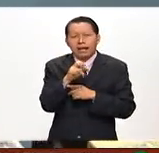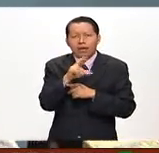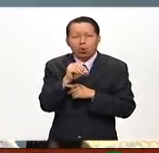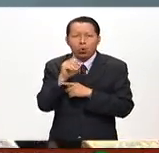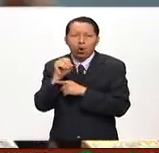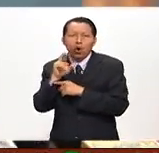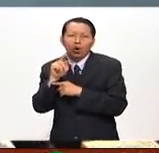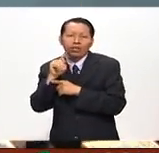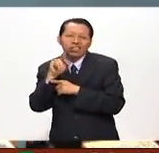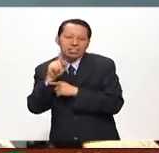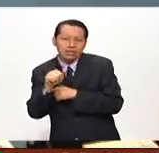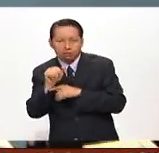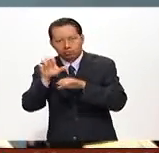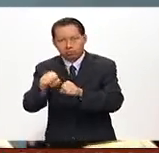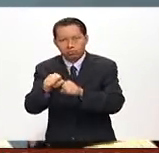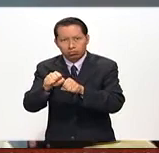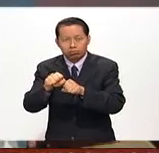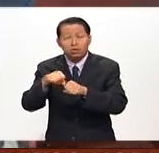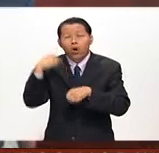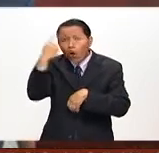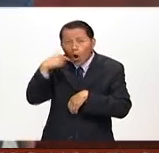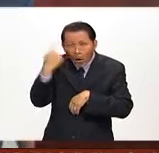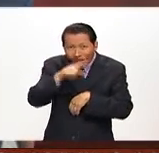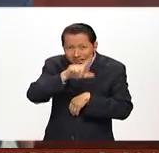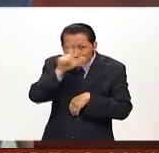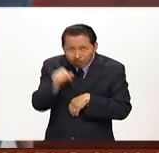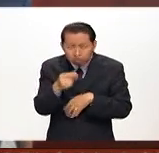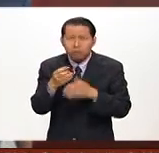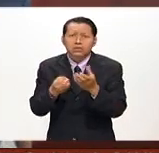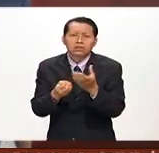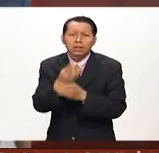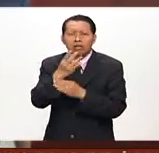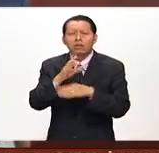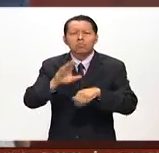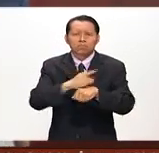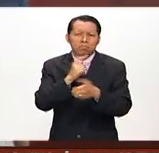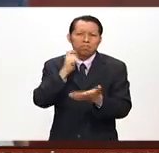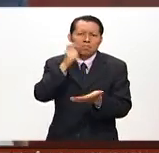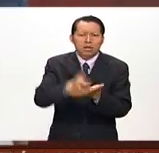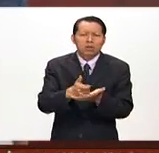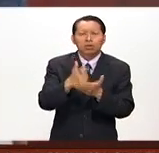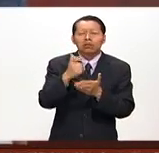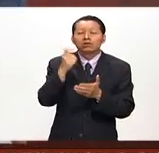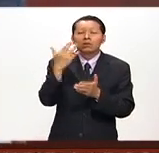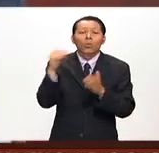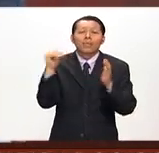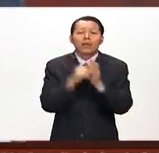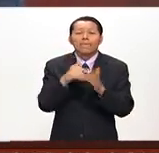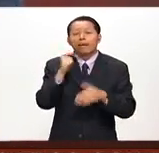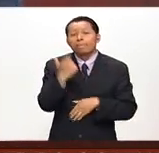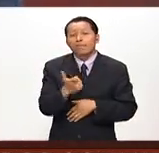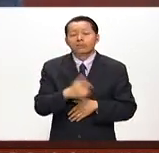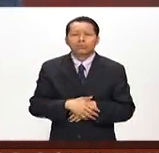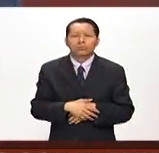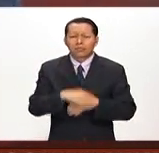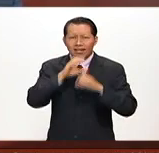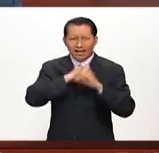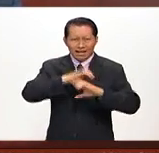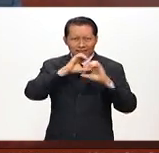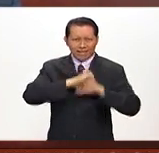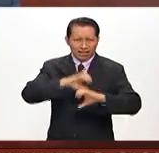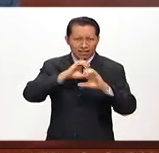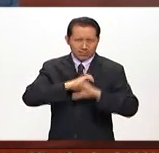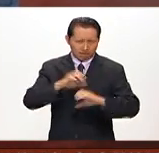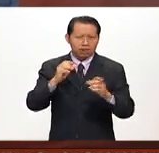Horas después, no obstante, salió de la cárcel de Puente Grande tras pagar una fianza de 50,000 pesos. El cantante se encuentra a